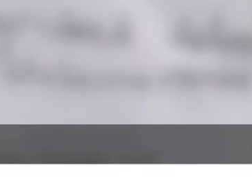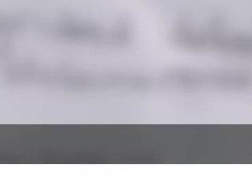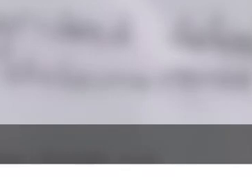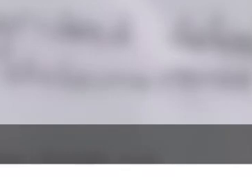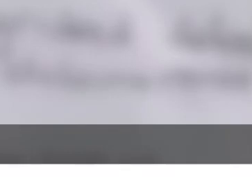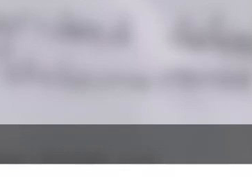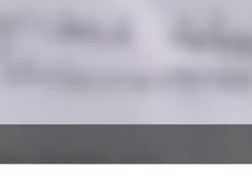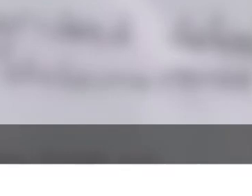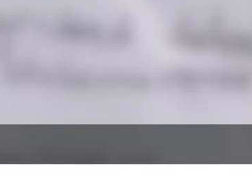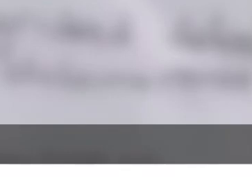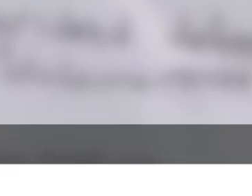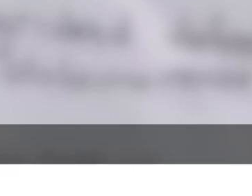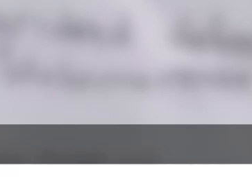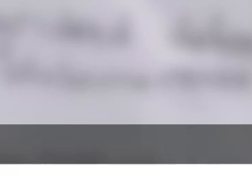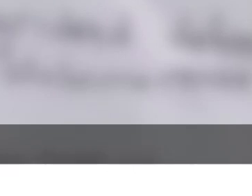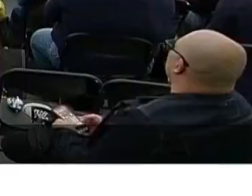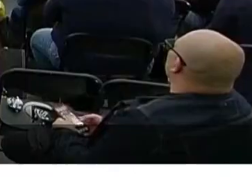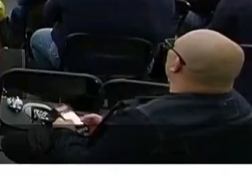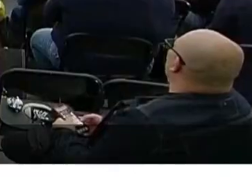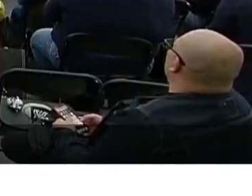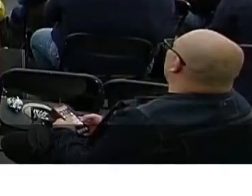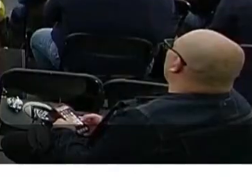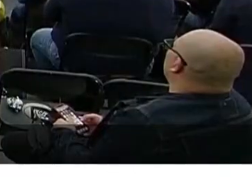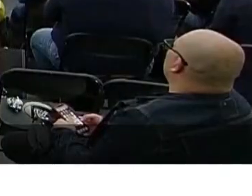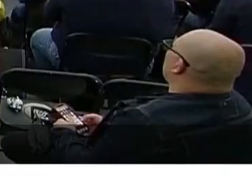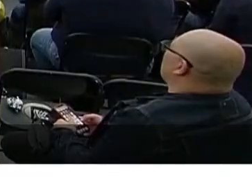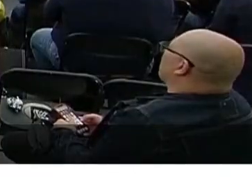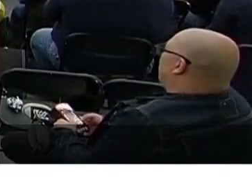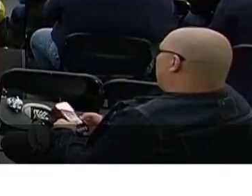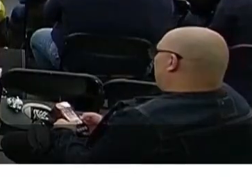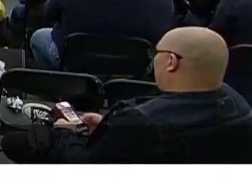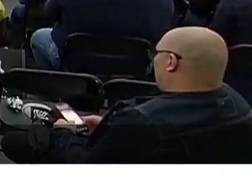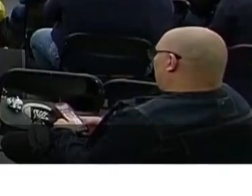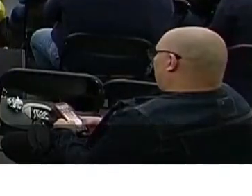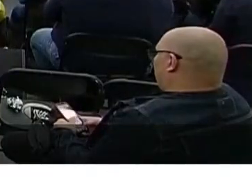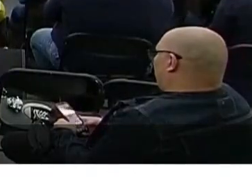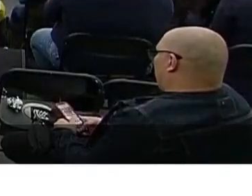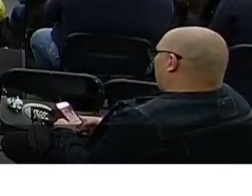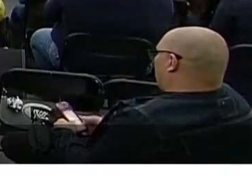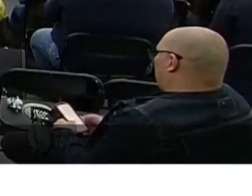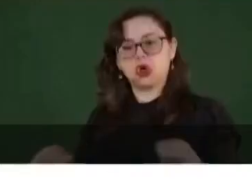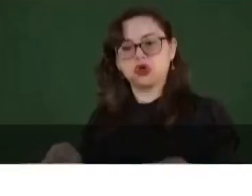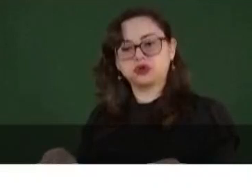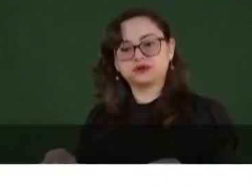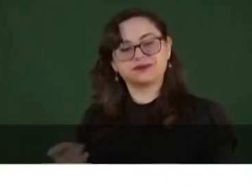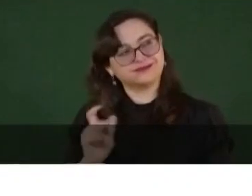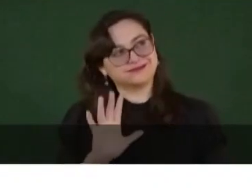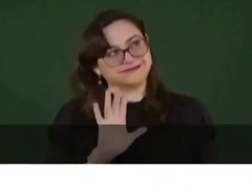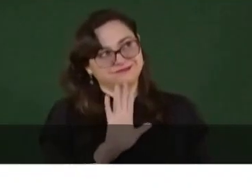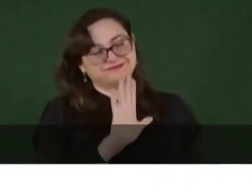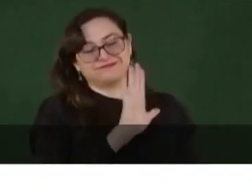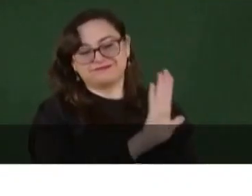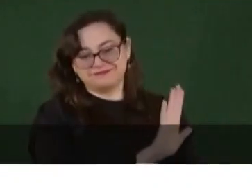plantean desplegar a las Fuerzas Armadas estadounidenses para combatir a los cárteles mexicanos, a quienes llaman a considerar